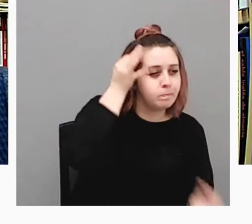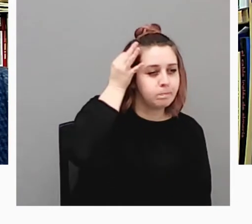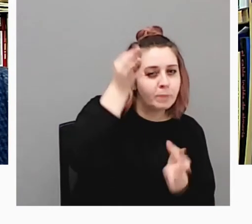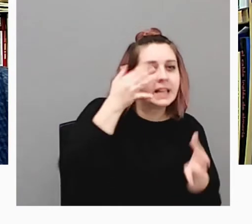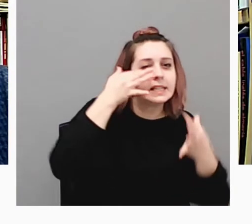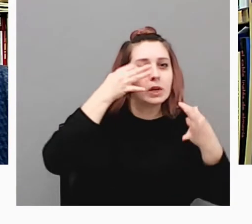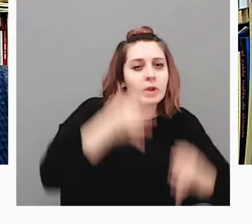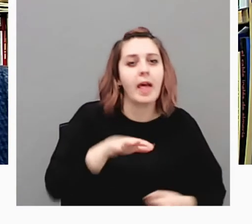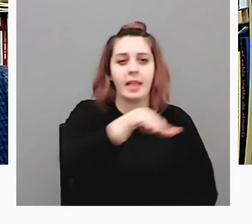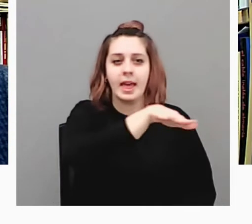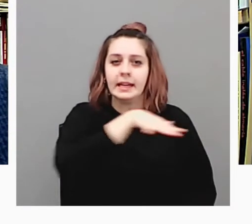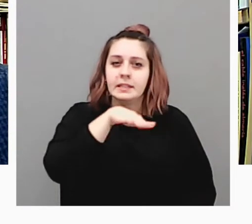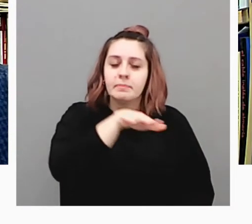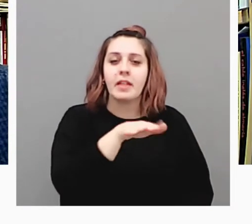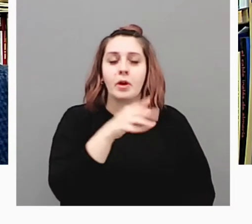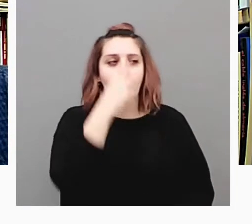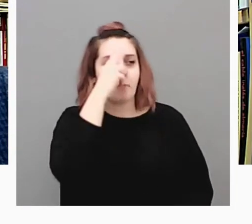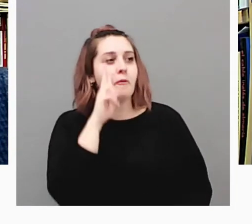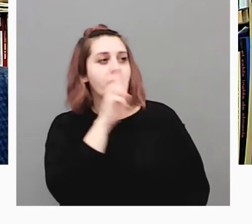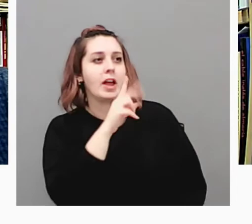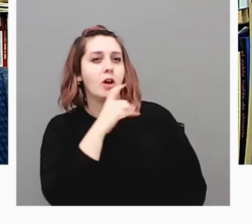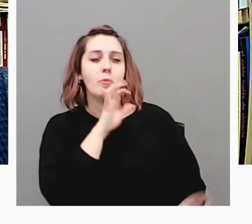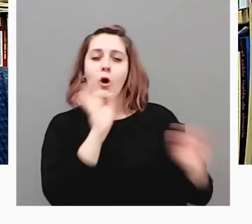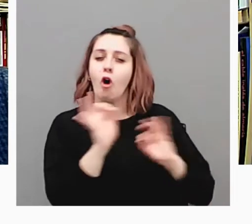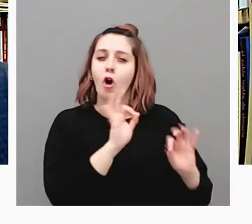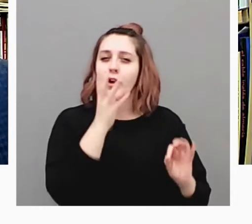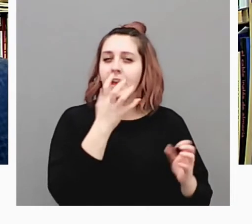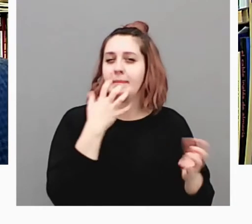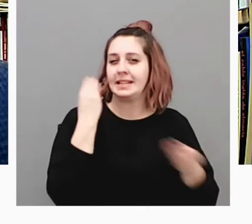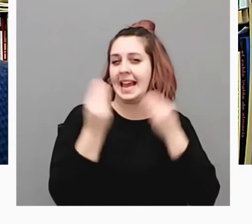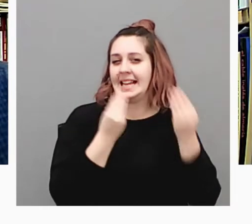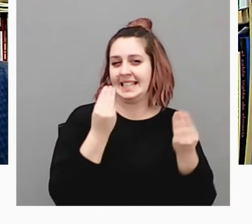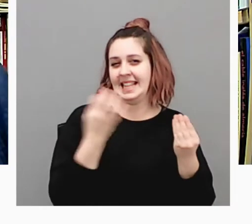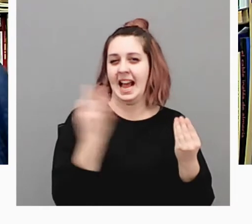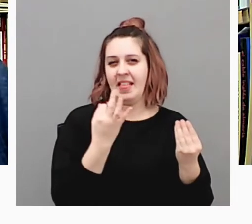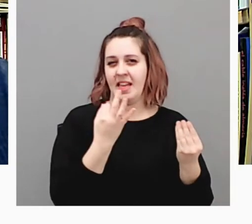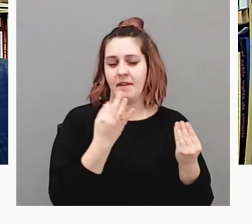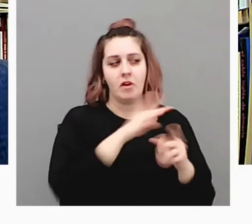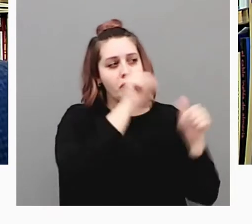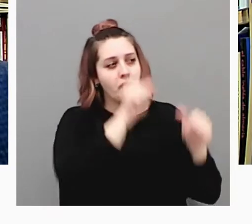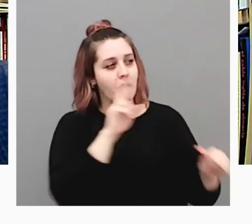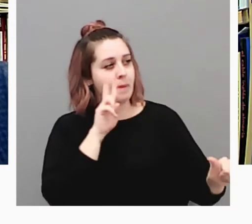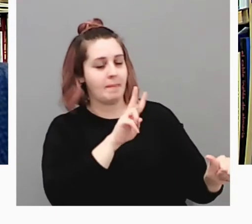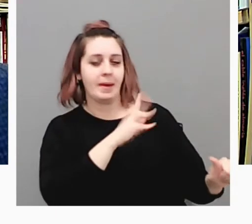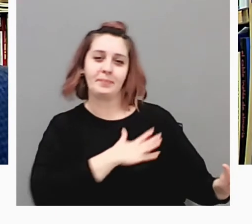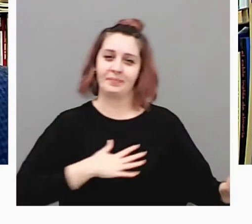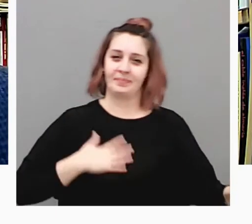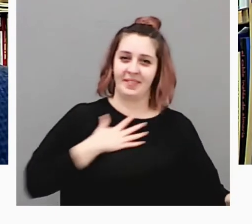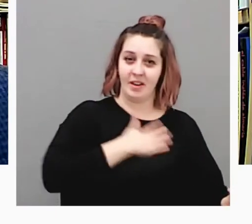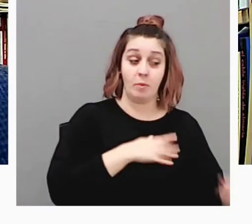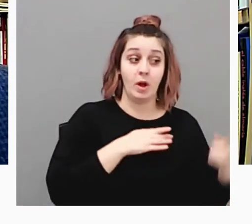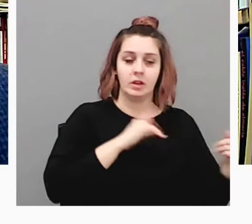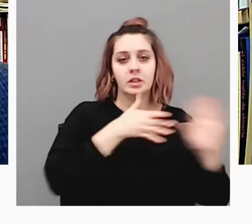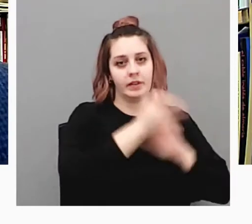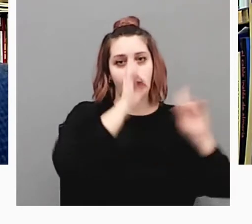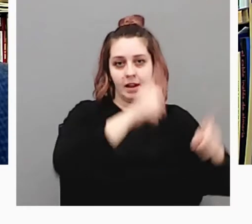seguridad, en el aspecto de orden y de estética que debe tener la fábrica, y eso pues, supone evidentemente un